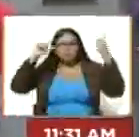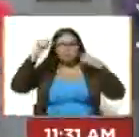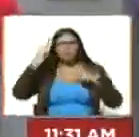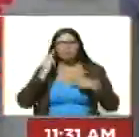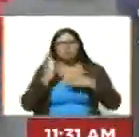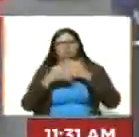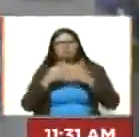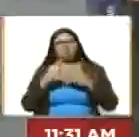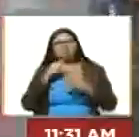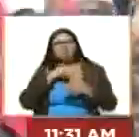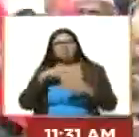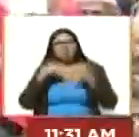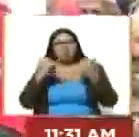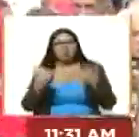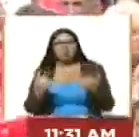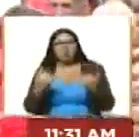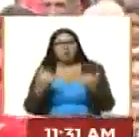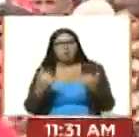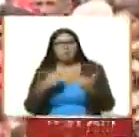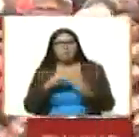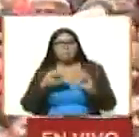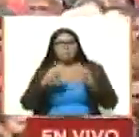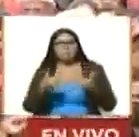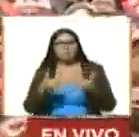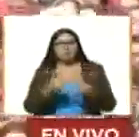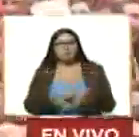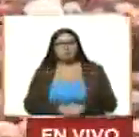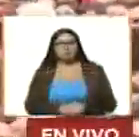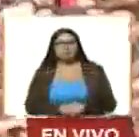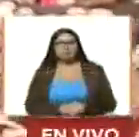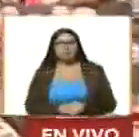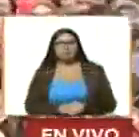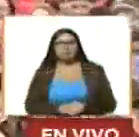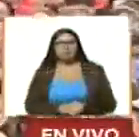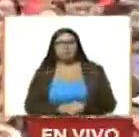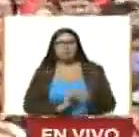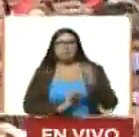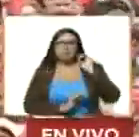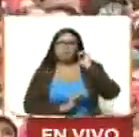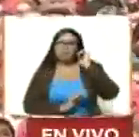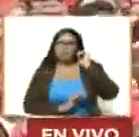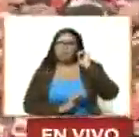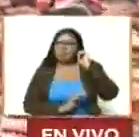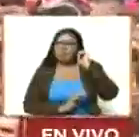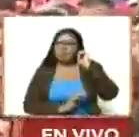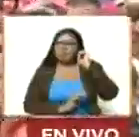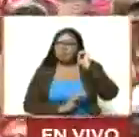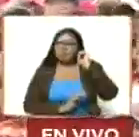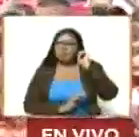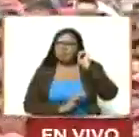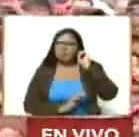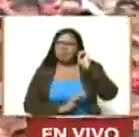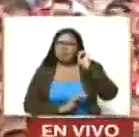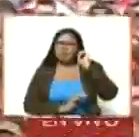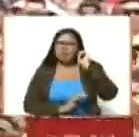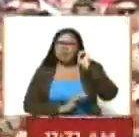En estos momentos, pues, dejamos palabra al gobernador del estado, Ernesto. Estamos